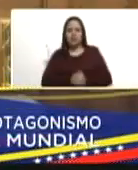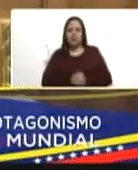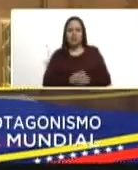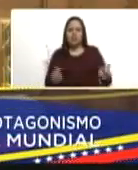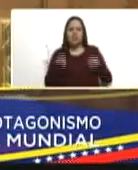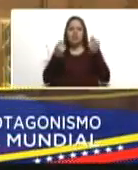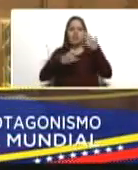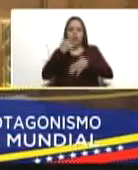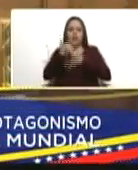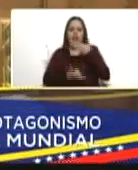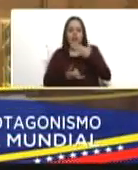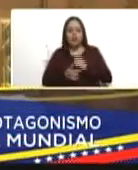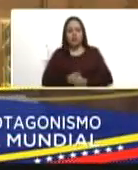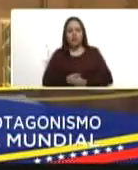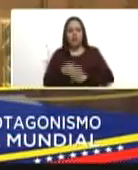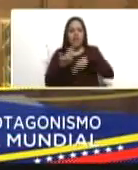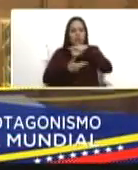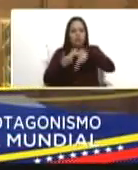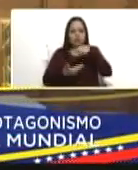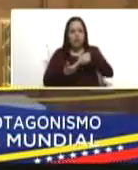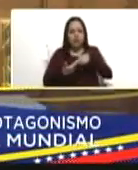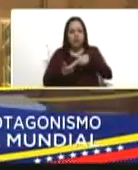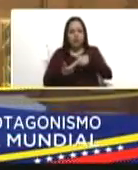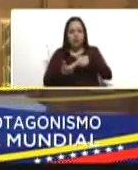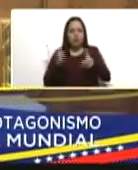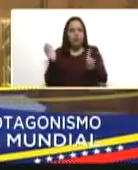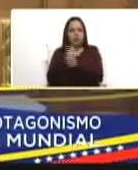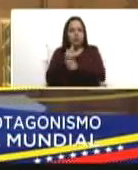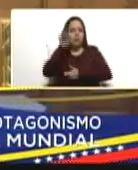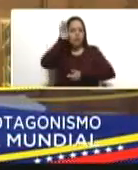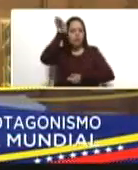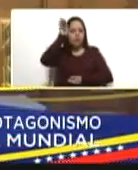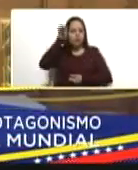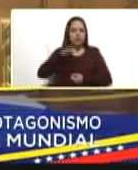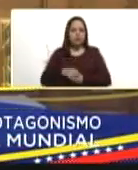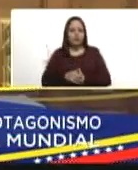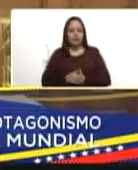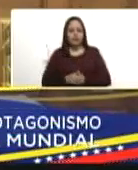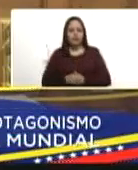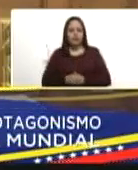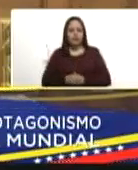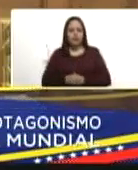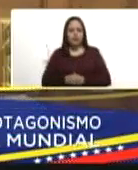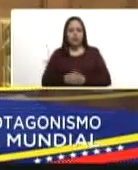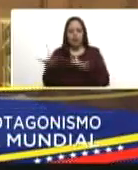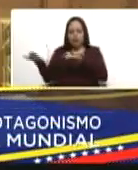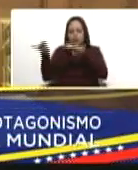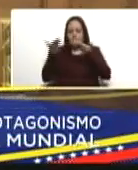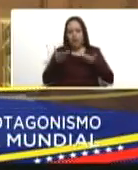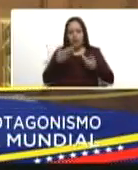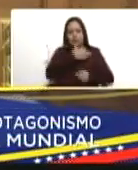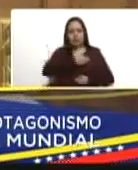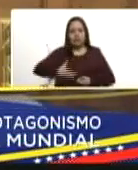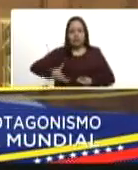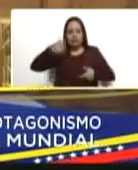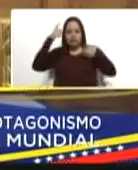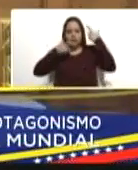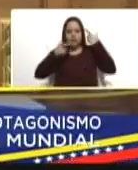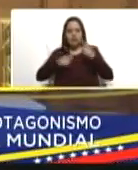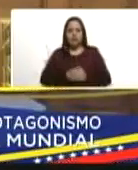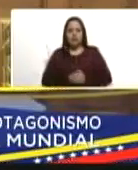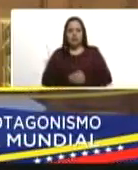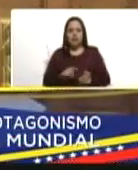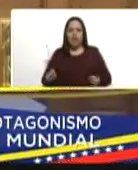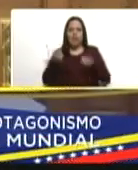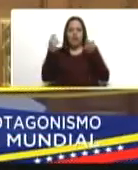proyecto revolucionario hacia el futuro que nos dejara el comandante Chávez rescatado de las